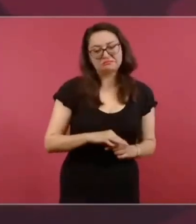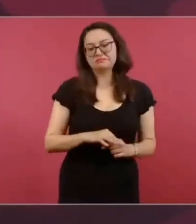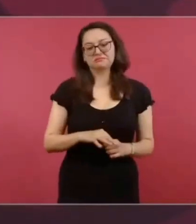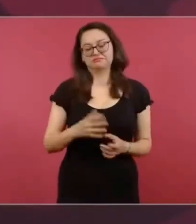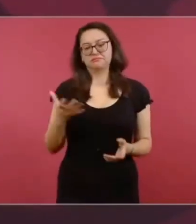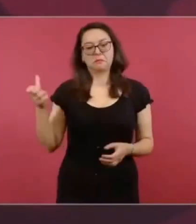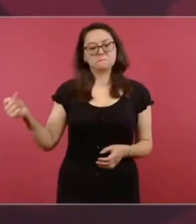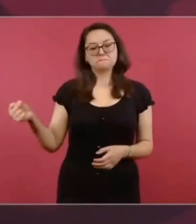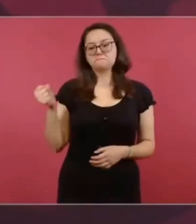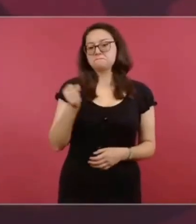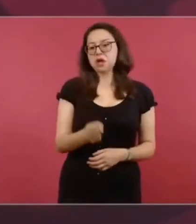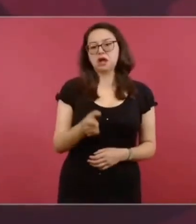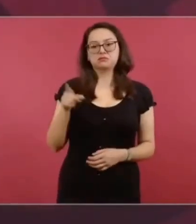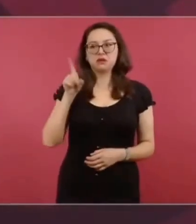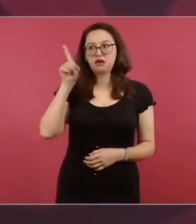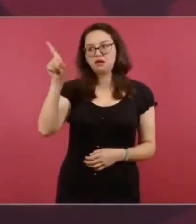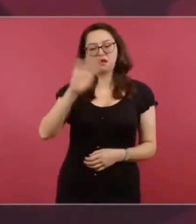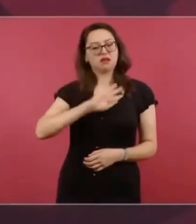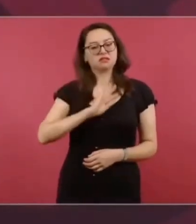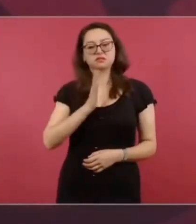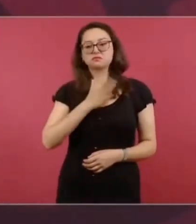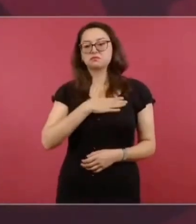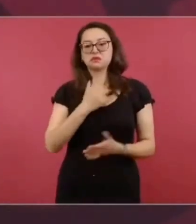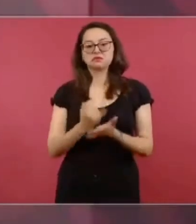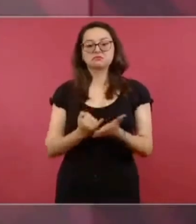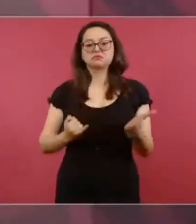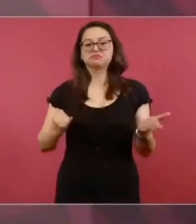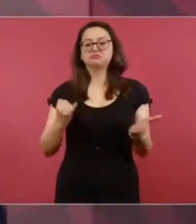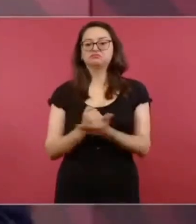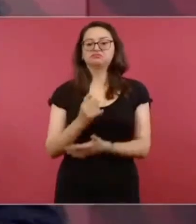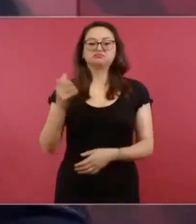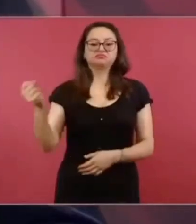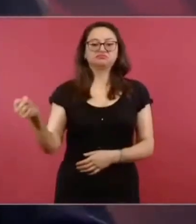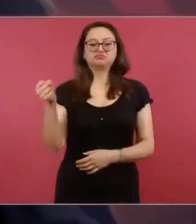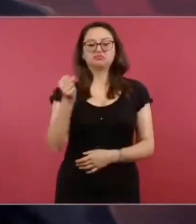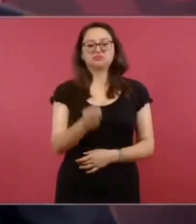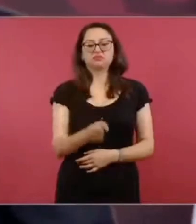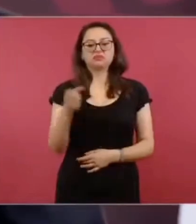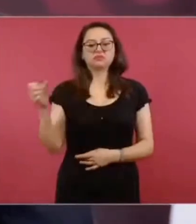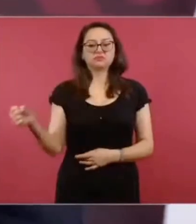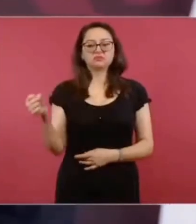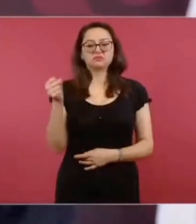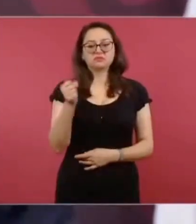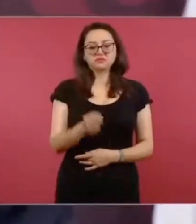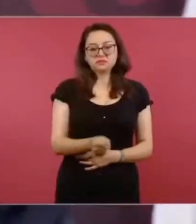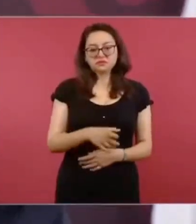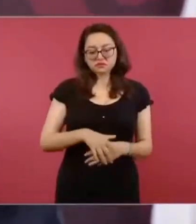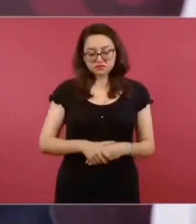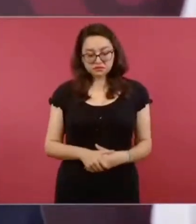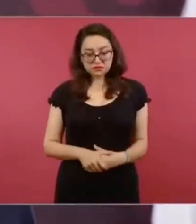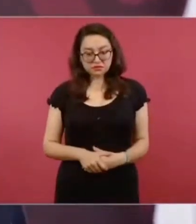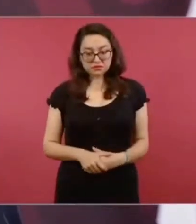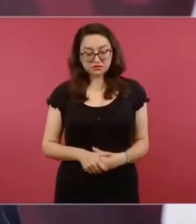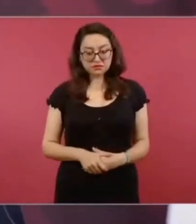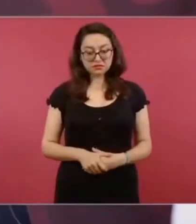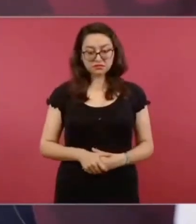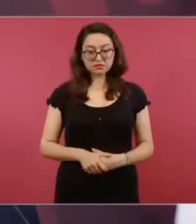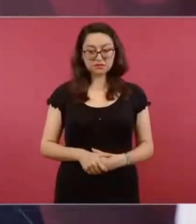Nunca se dignó un monarca español, un rey,